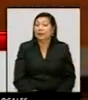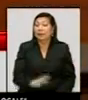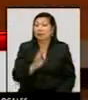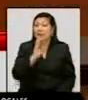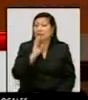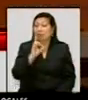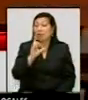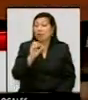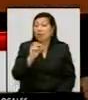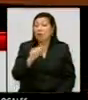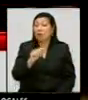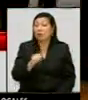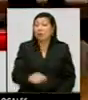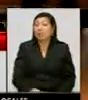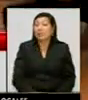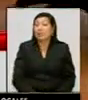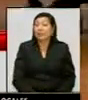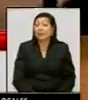López Velela.